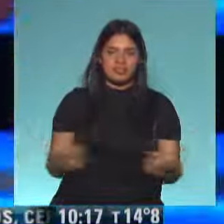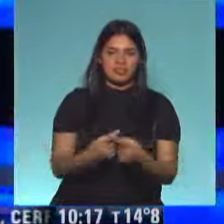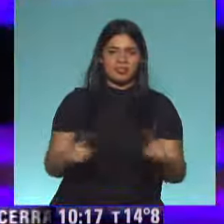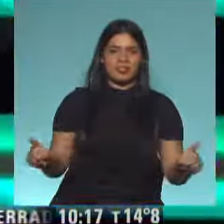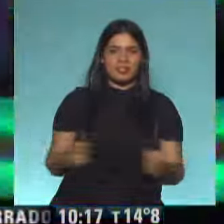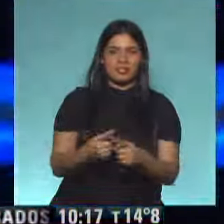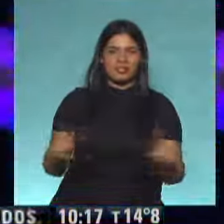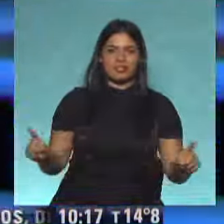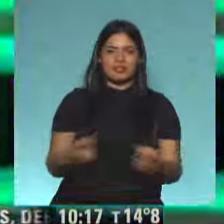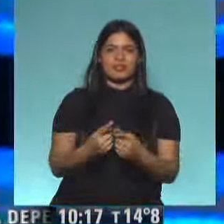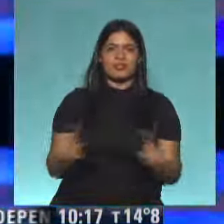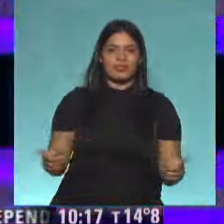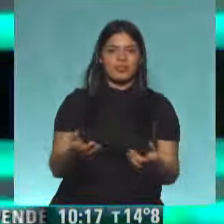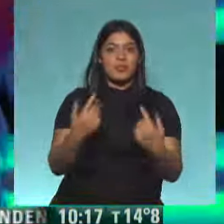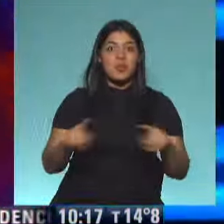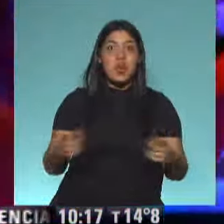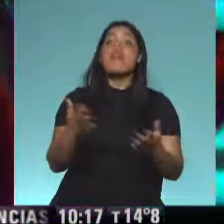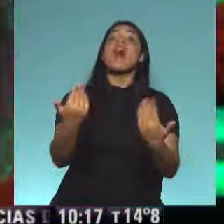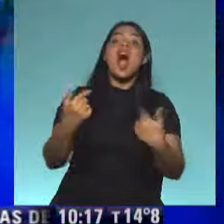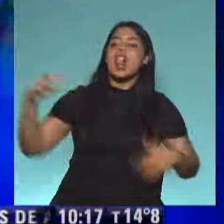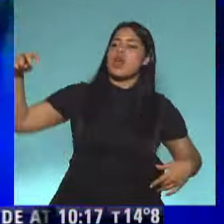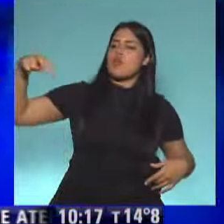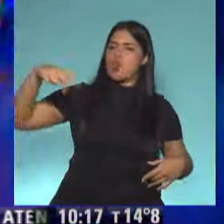¡Ay, baja, baja la escalera! ¡Baja la escalera!